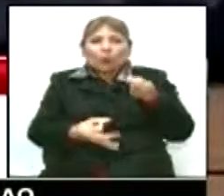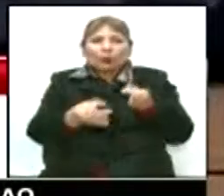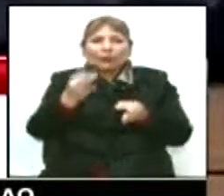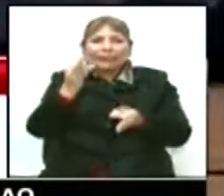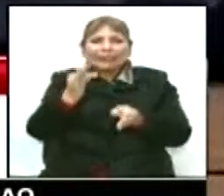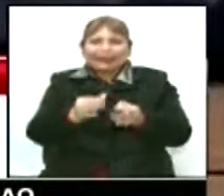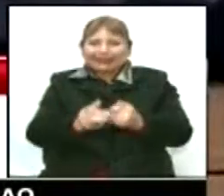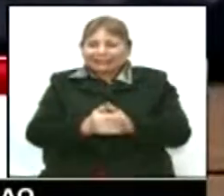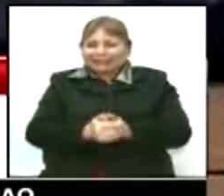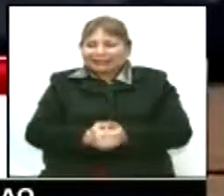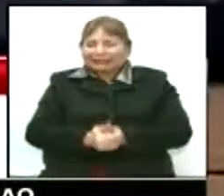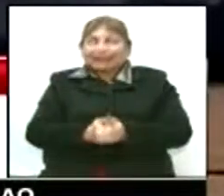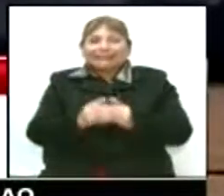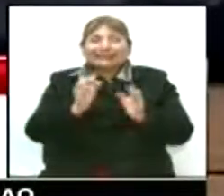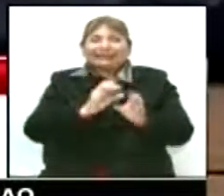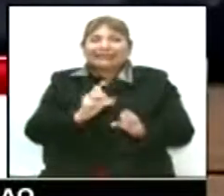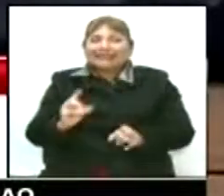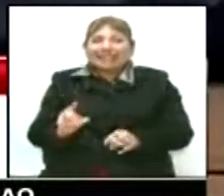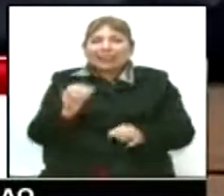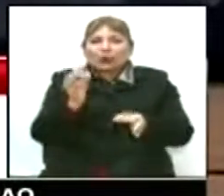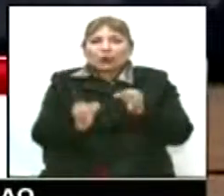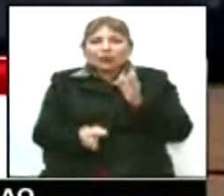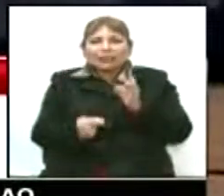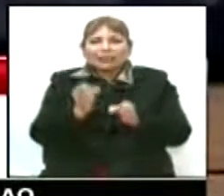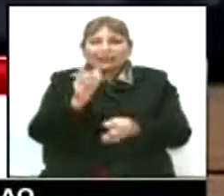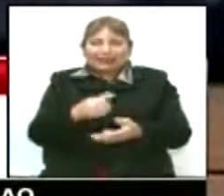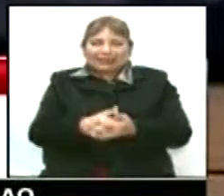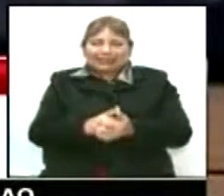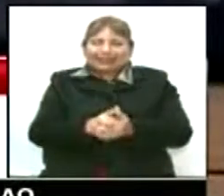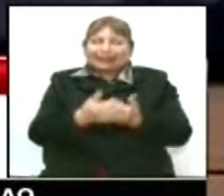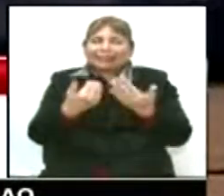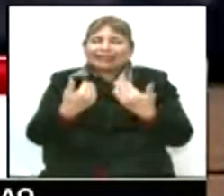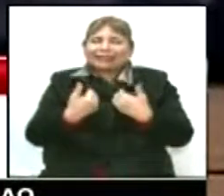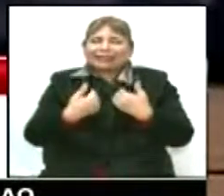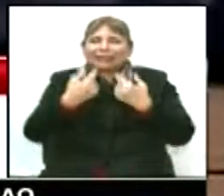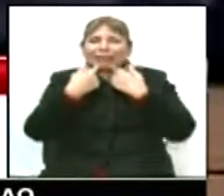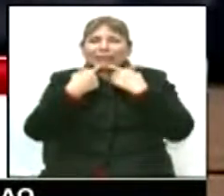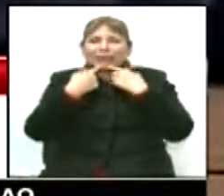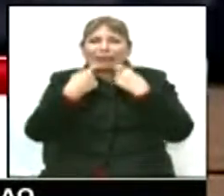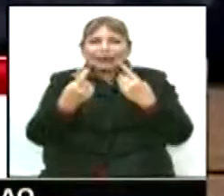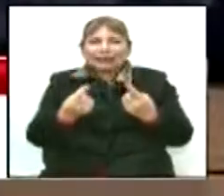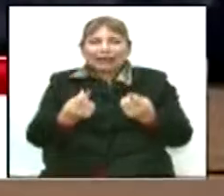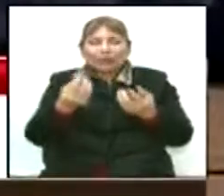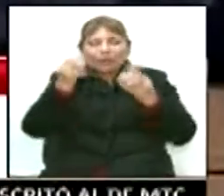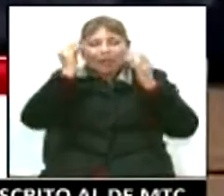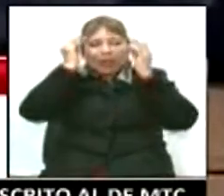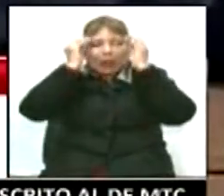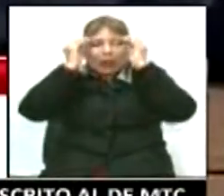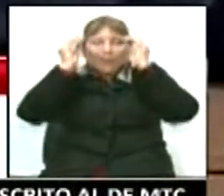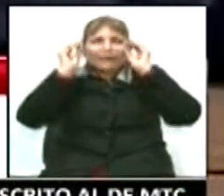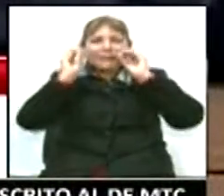la Comisión de Justicia que se tiene que pronunciar, que tiene que dar una opinión.